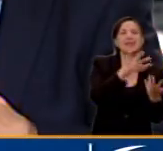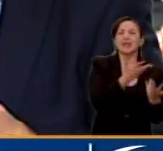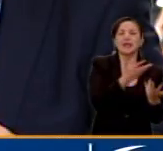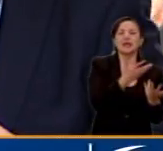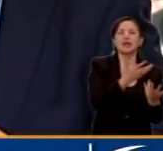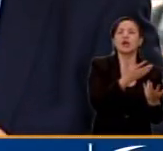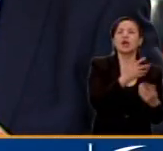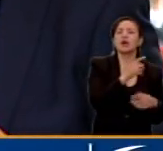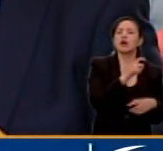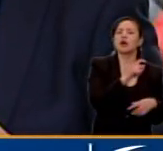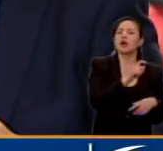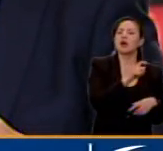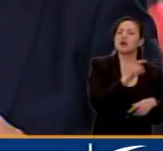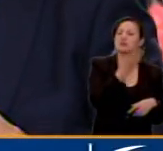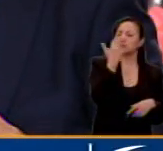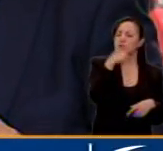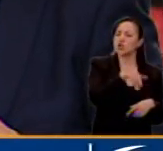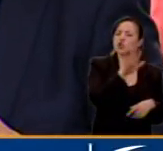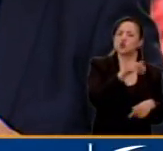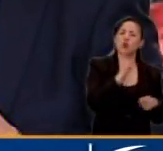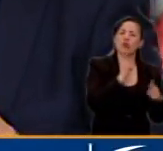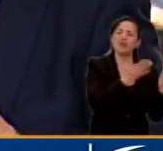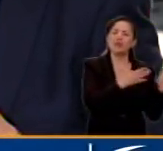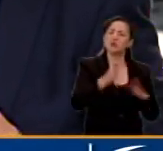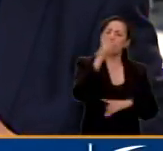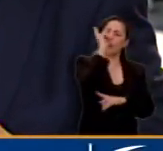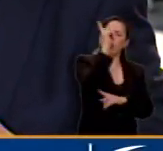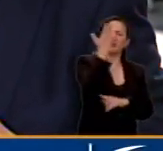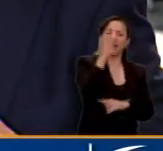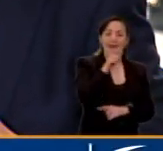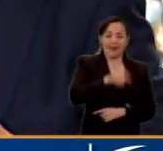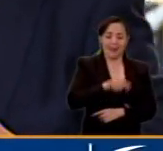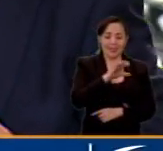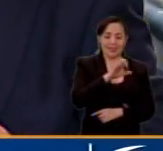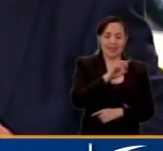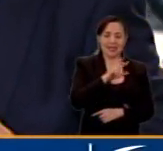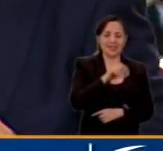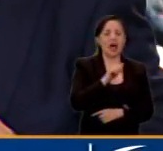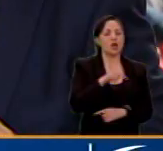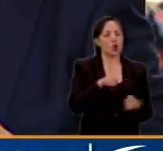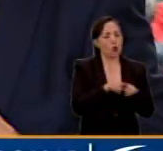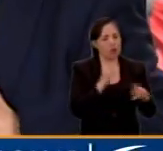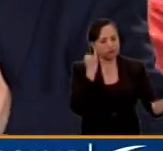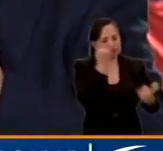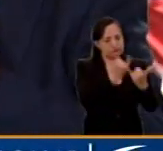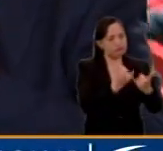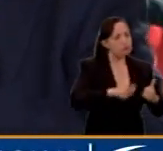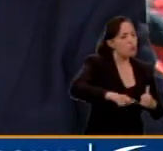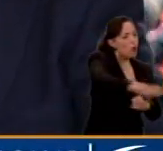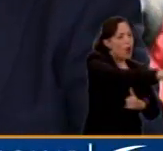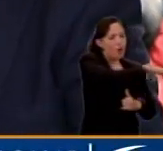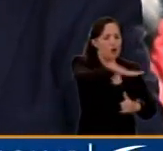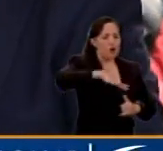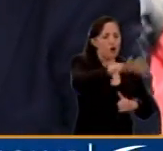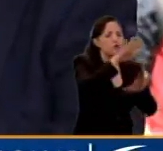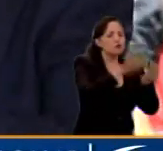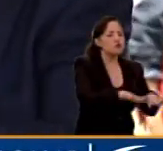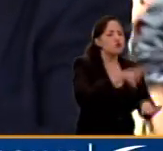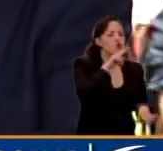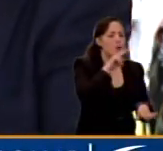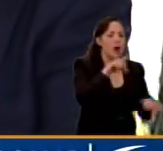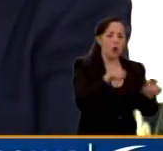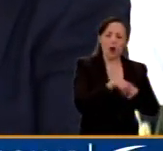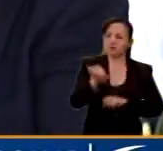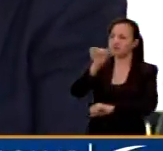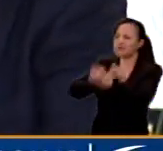en un discurso político, César se identifica con el pueblo romano a quien él está defendiendo frente a un